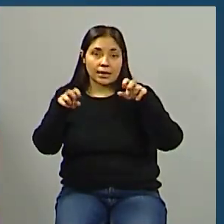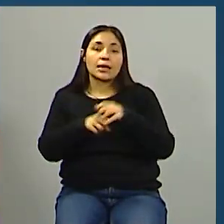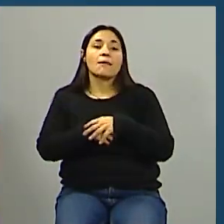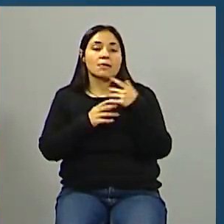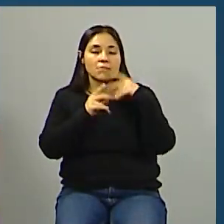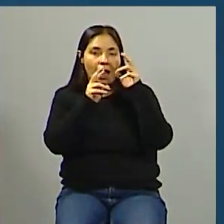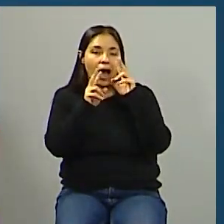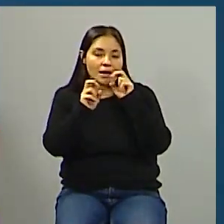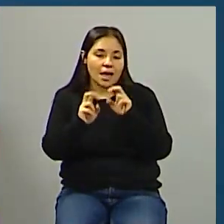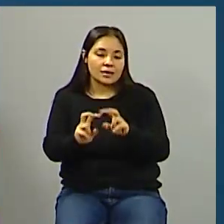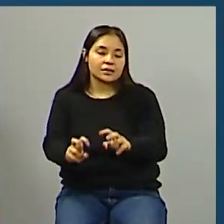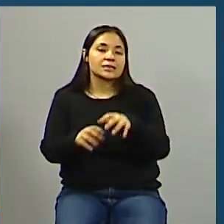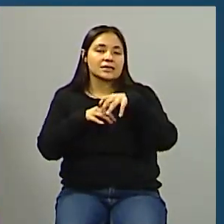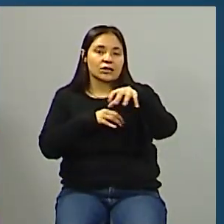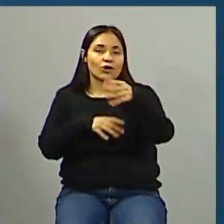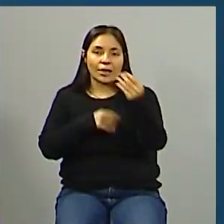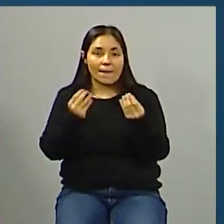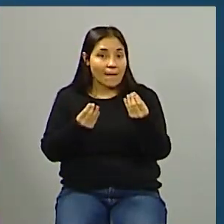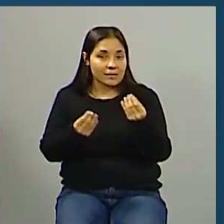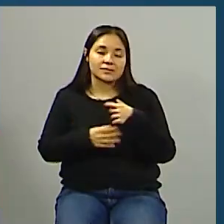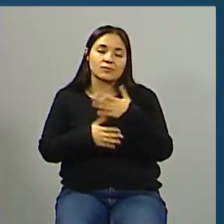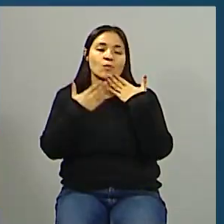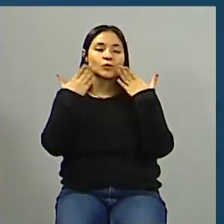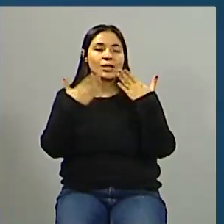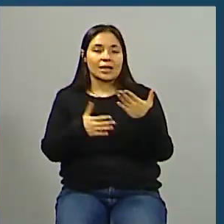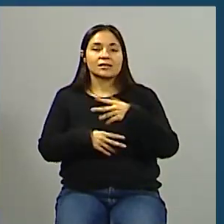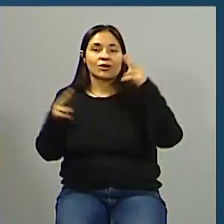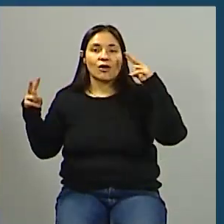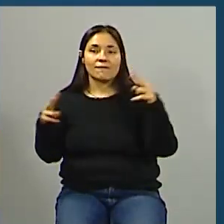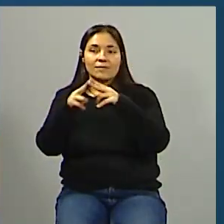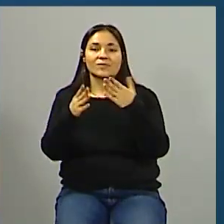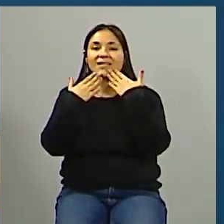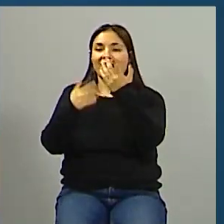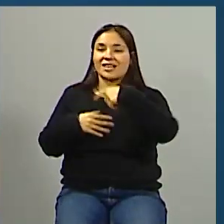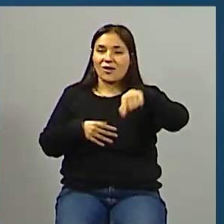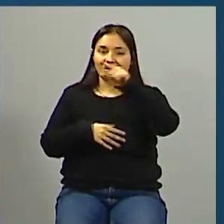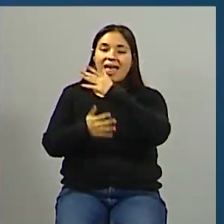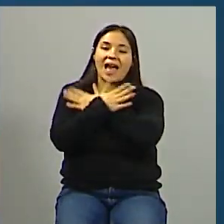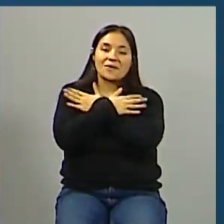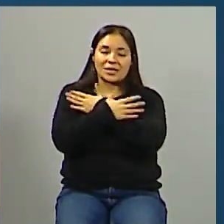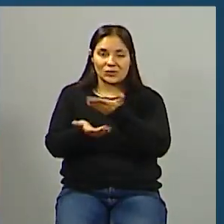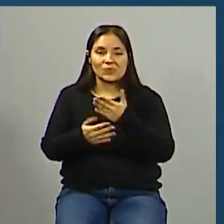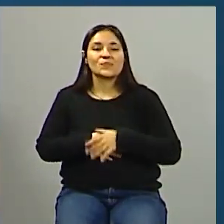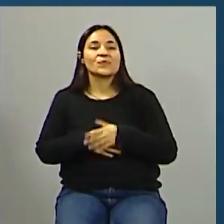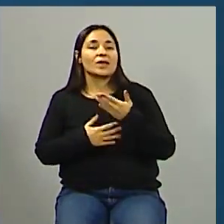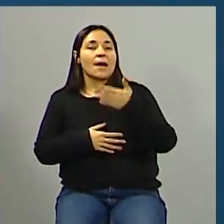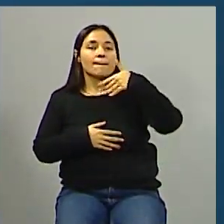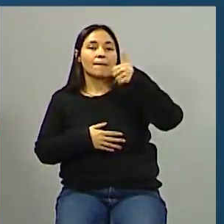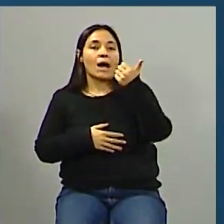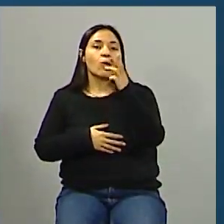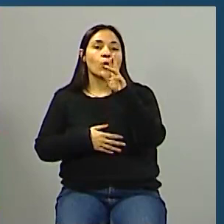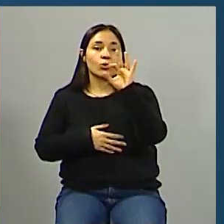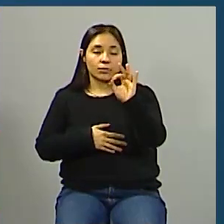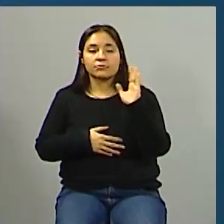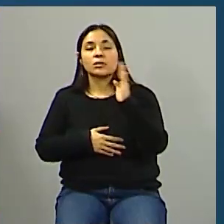análisis, ¿no?, de lo que sucede en el sector. Será hasta cualquier momento. Gracias a ustedes. Un abrazo. Un abrazo. Así pasaba Mauro